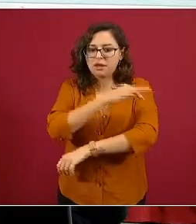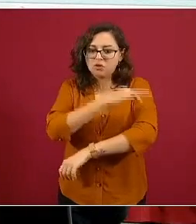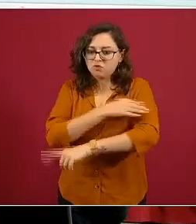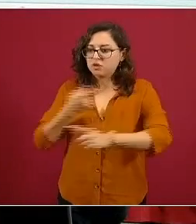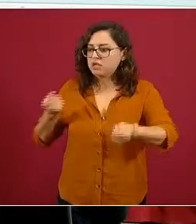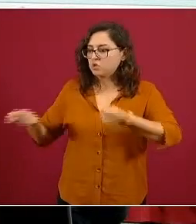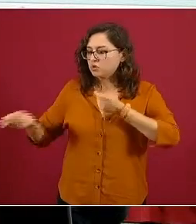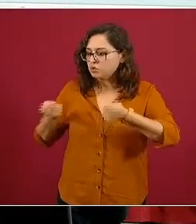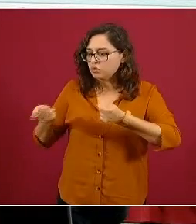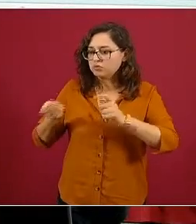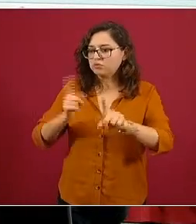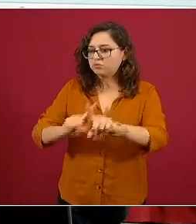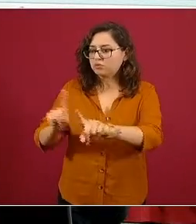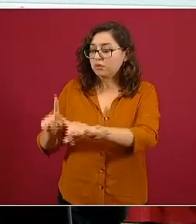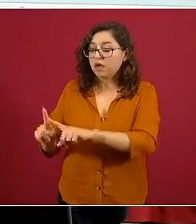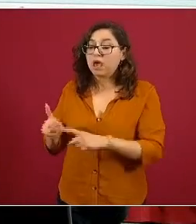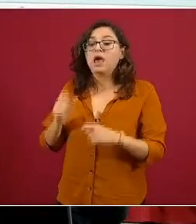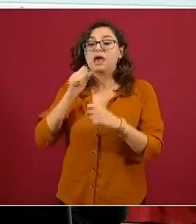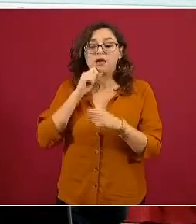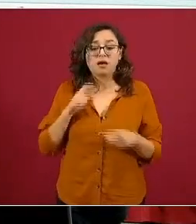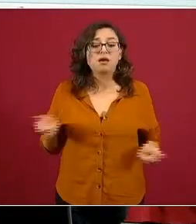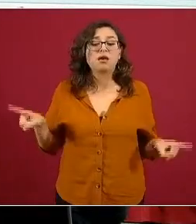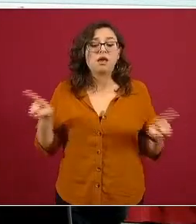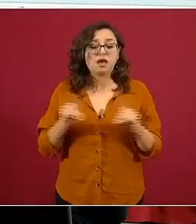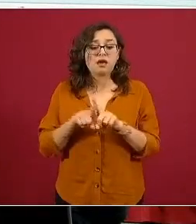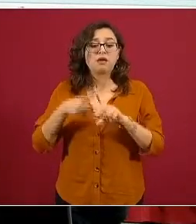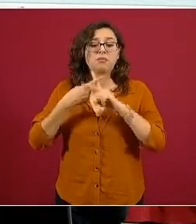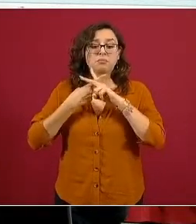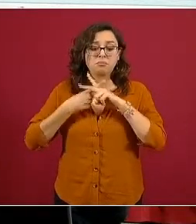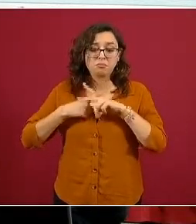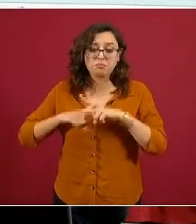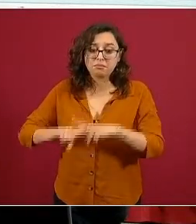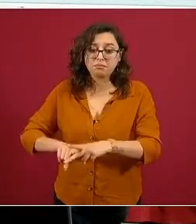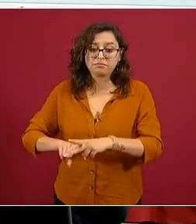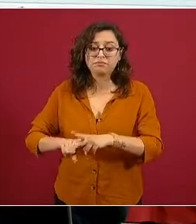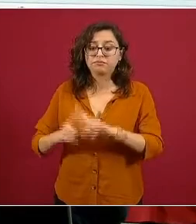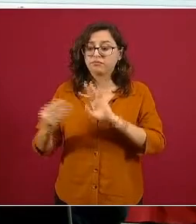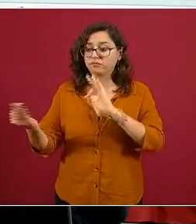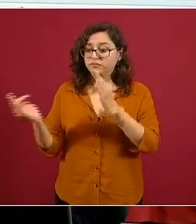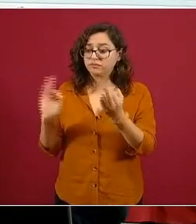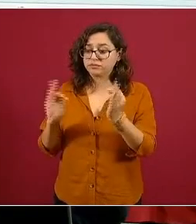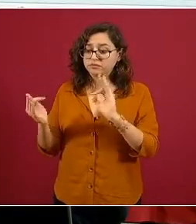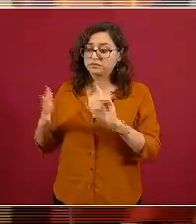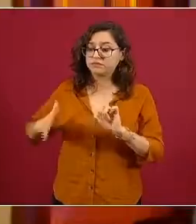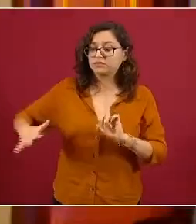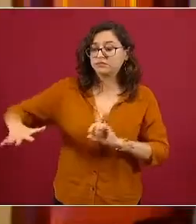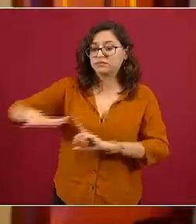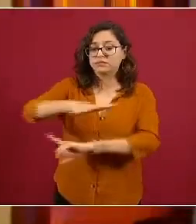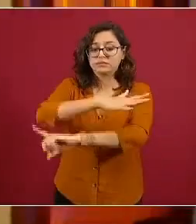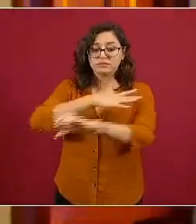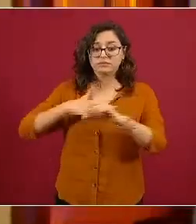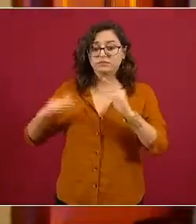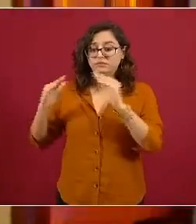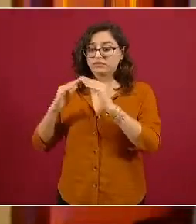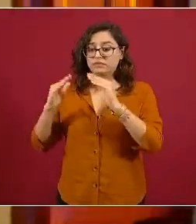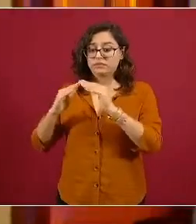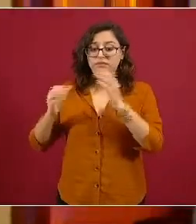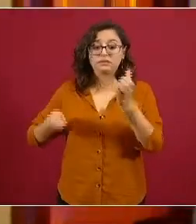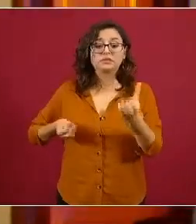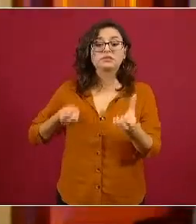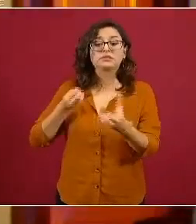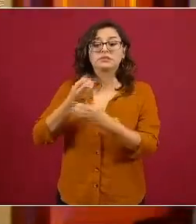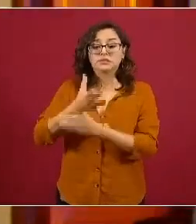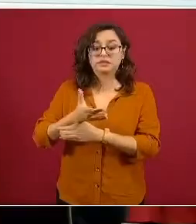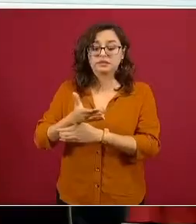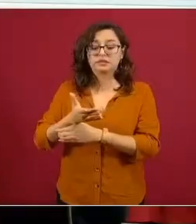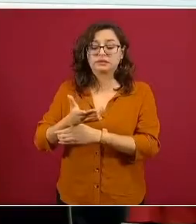control, también se hacen acciones alrededor de los casos, o sea, fuera de la vivienda, digamos, alrededor